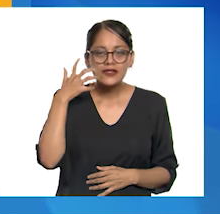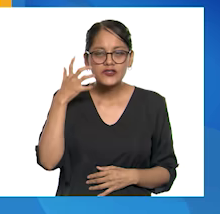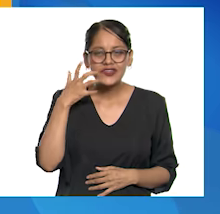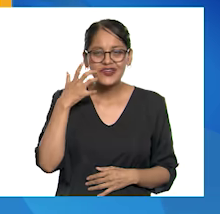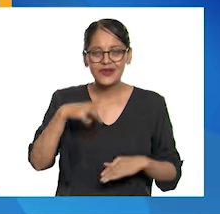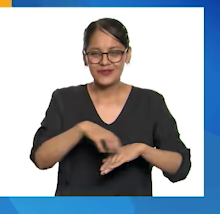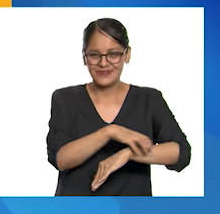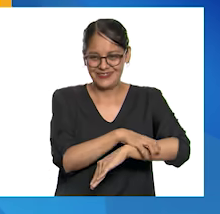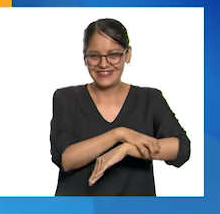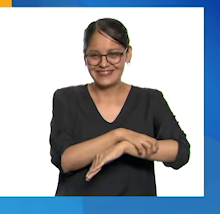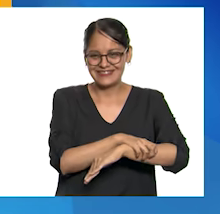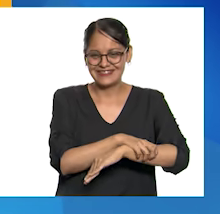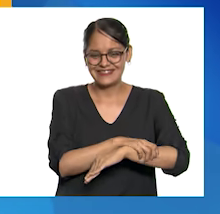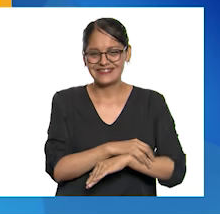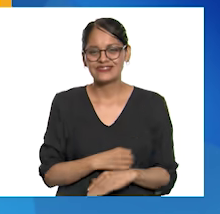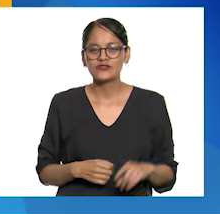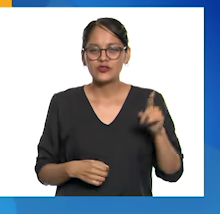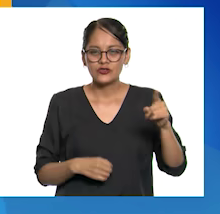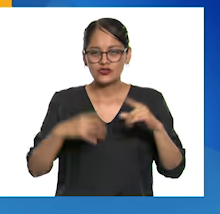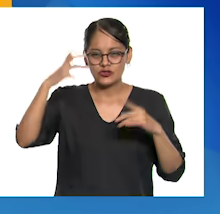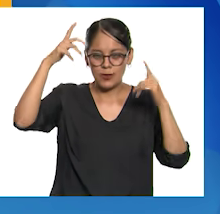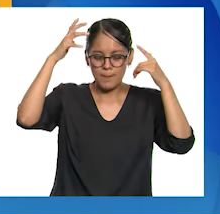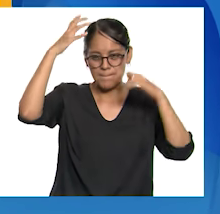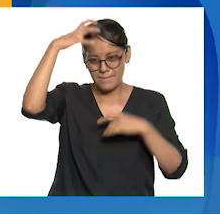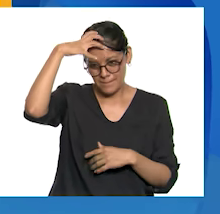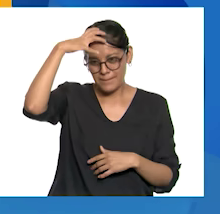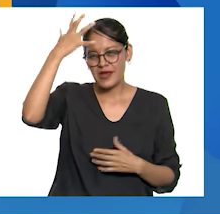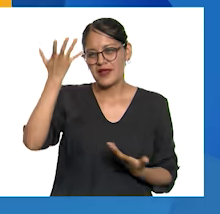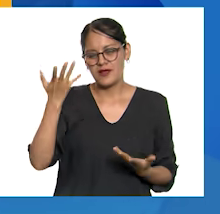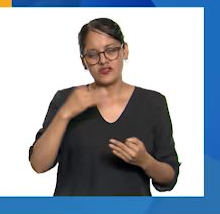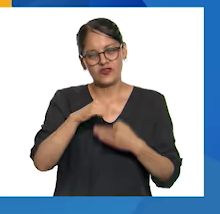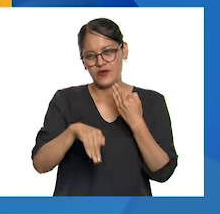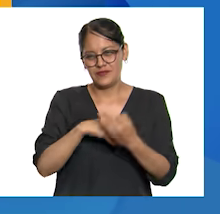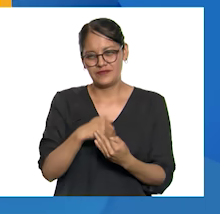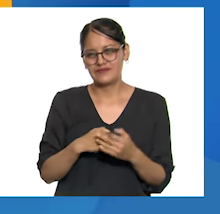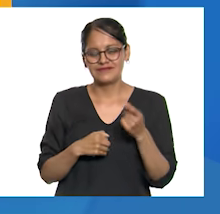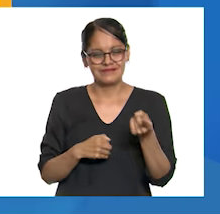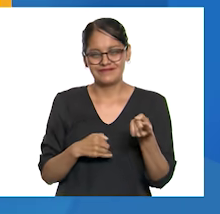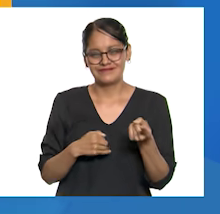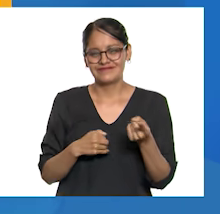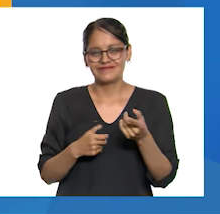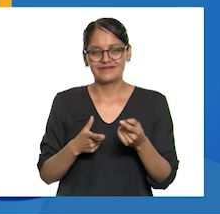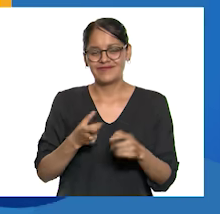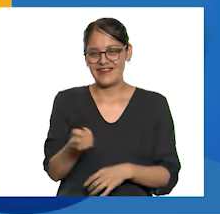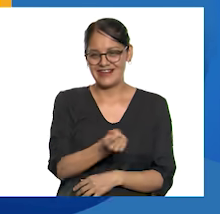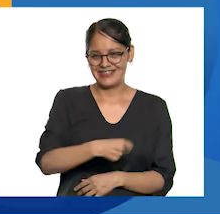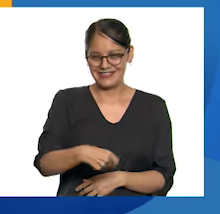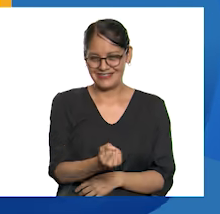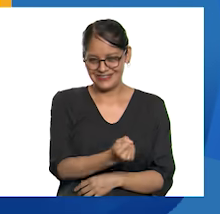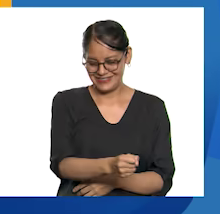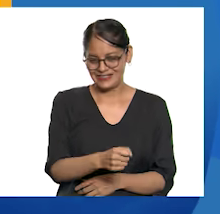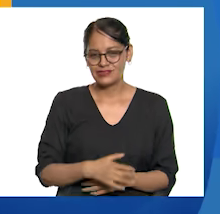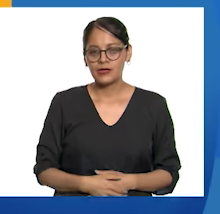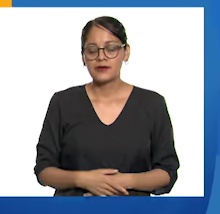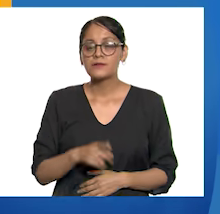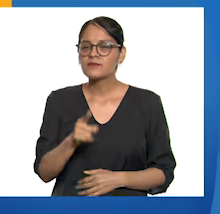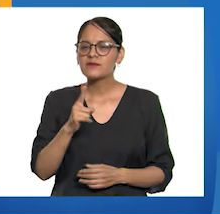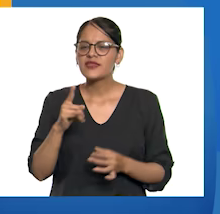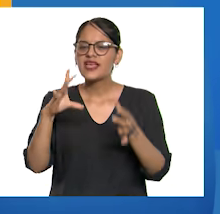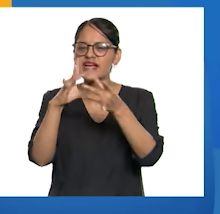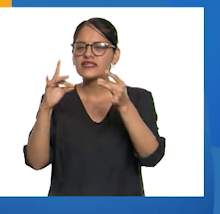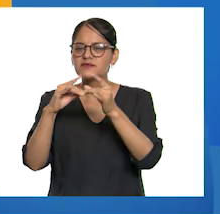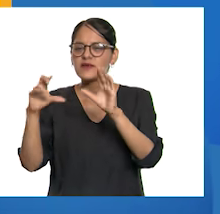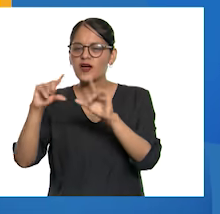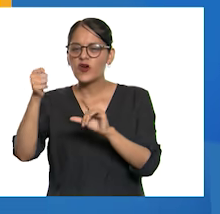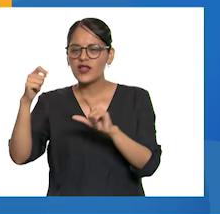y con su sombrero, espada, bueno, todo un espadachín. ¿Qué dice en la descripción, Ale?